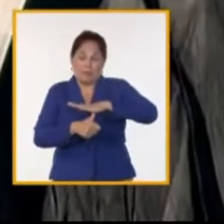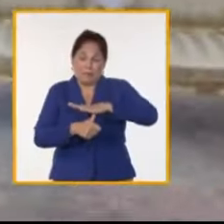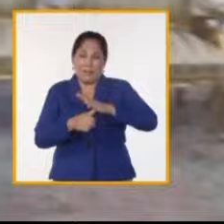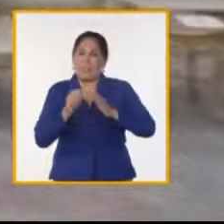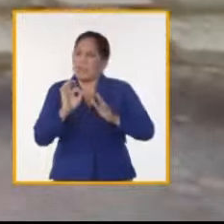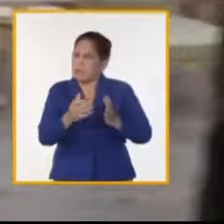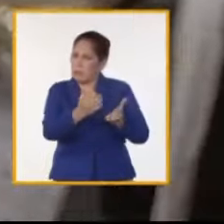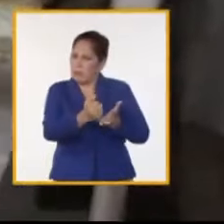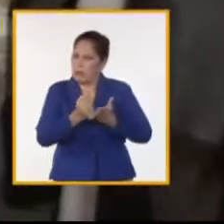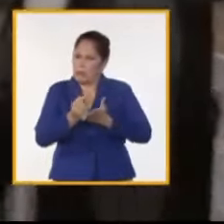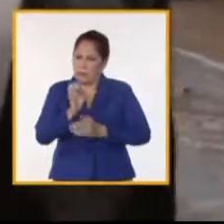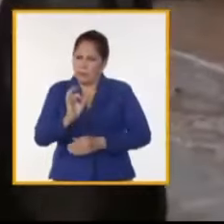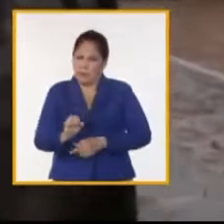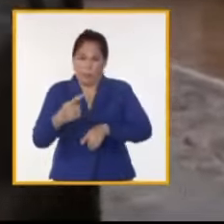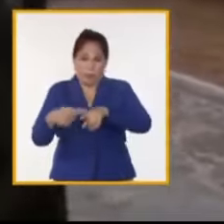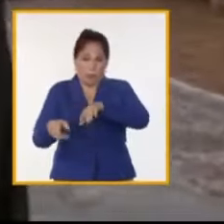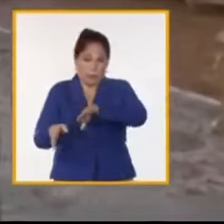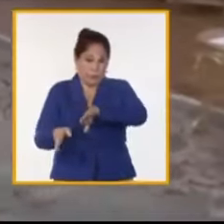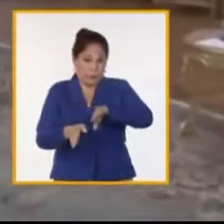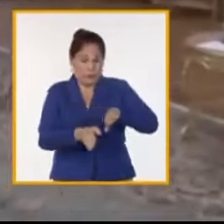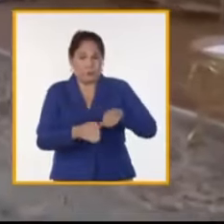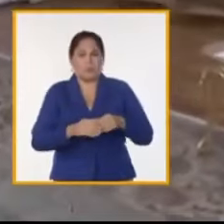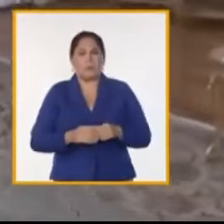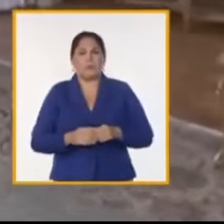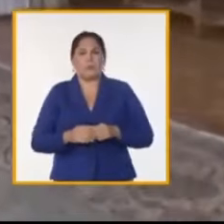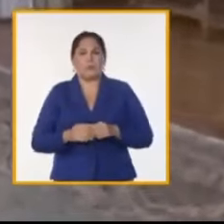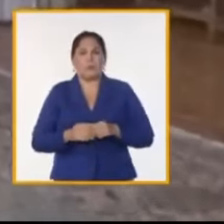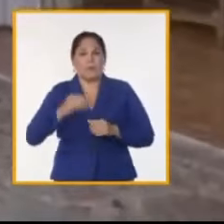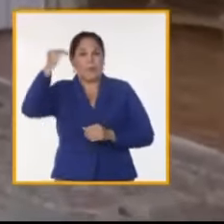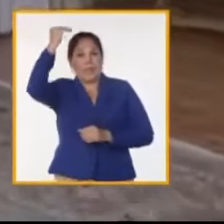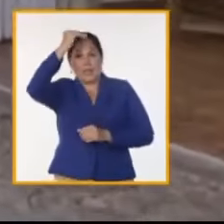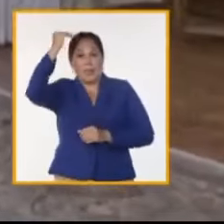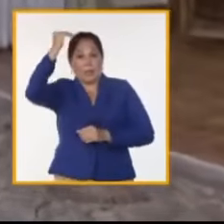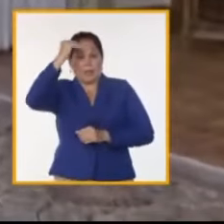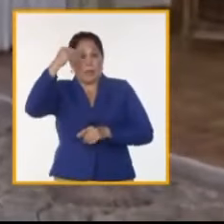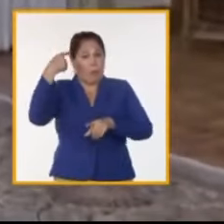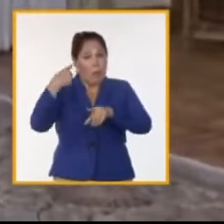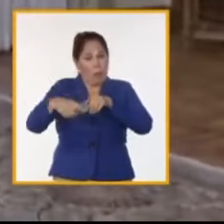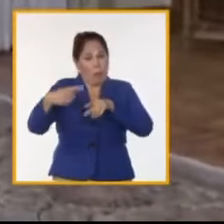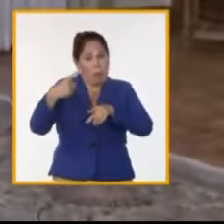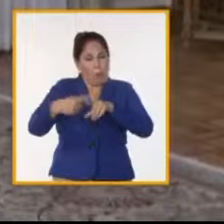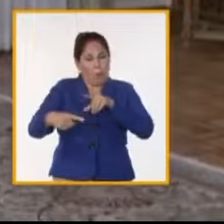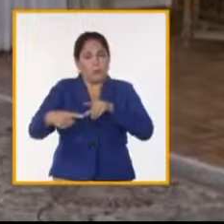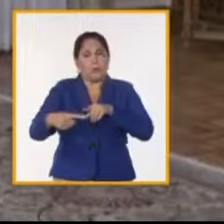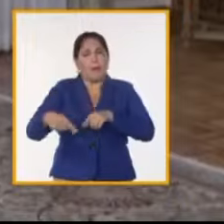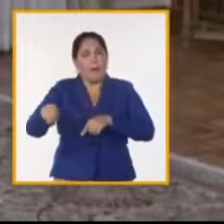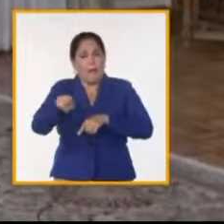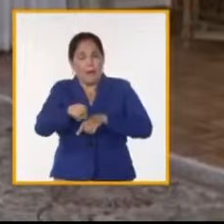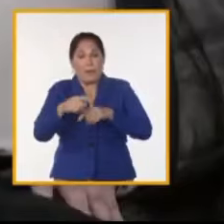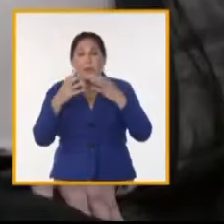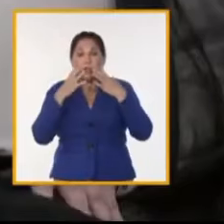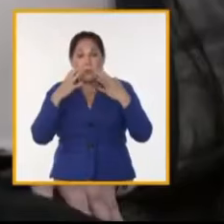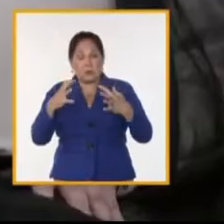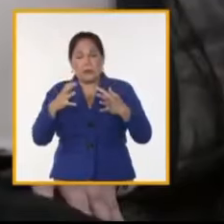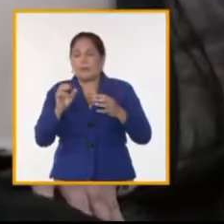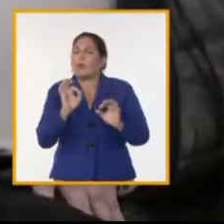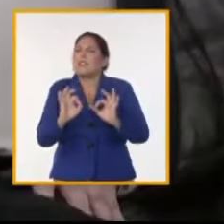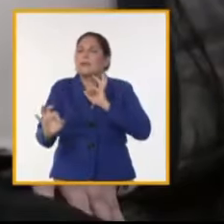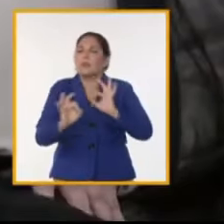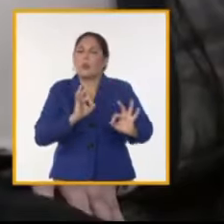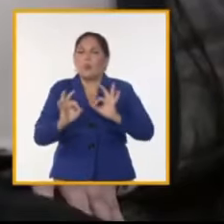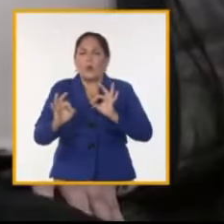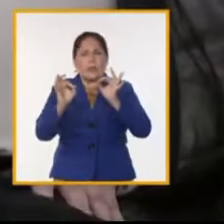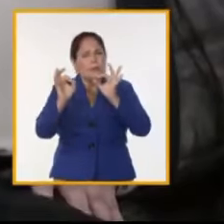país por su parte el movimiento islamista palestino jamás y el hezbolá libanés lo destacaron como un protector de los